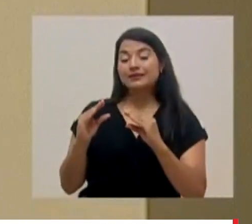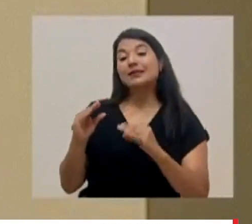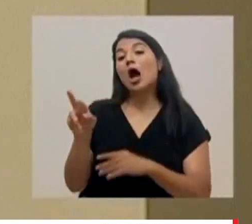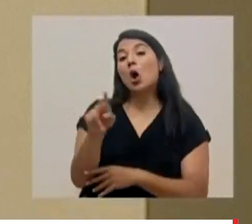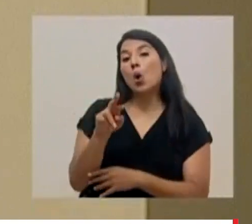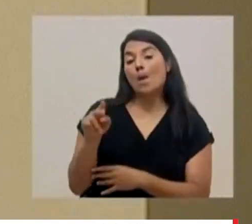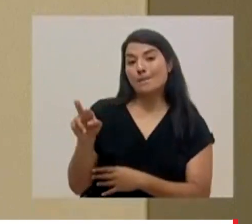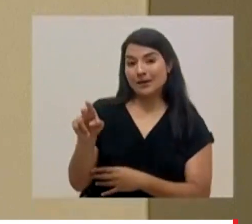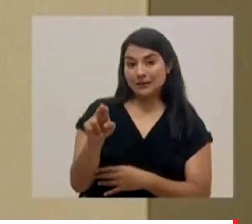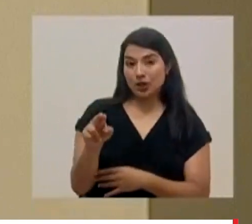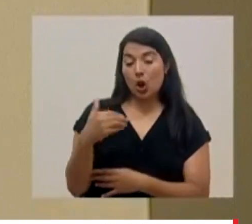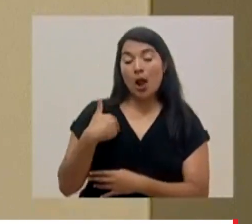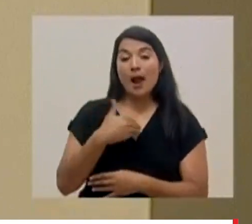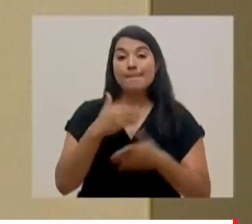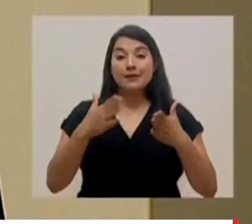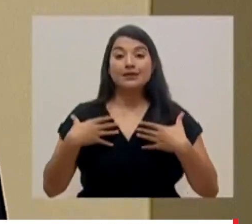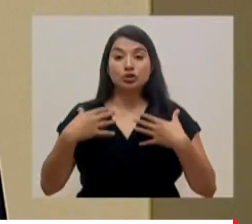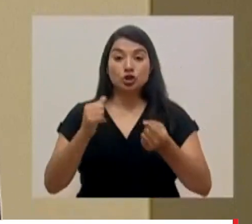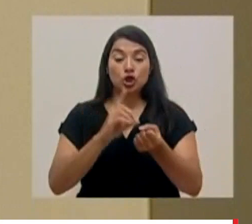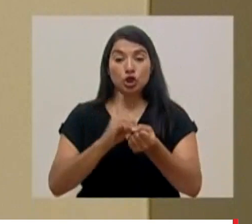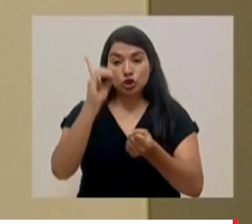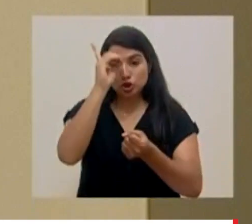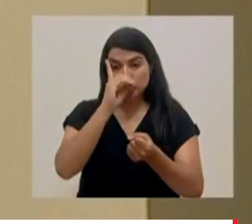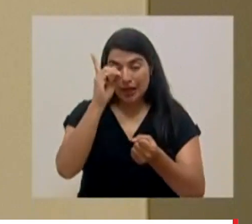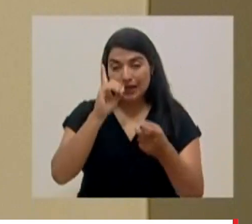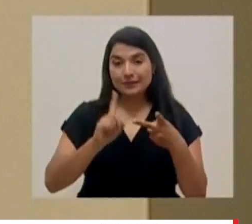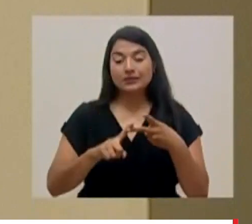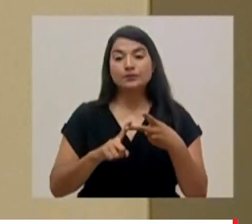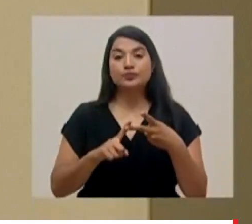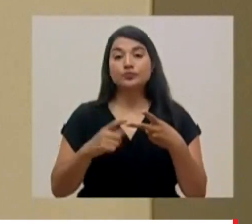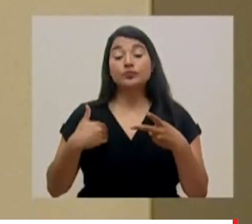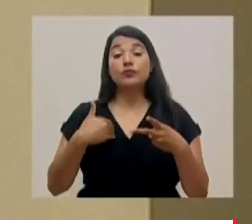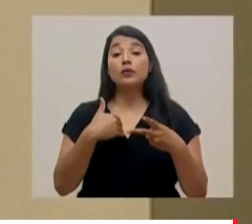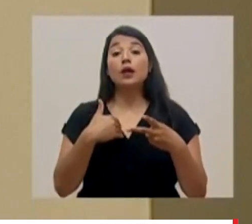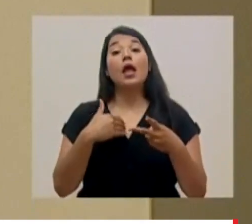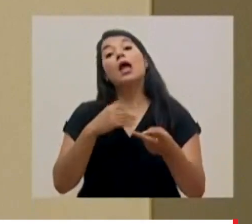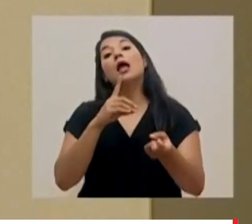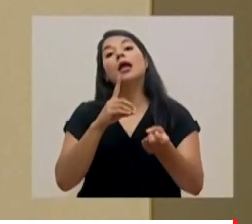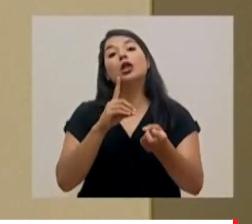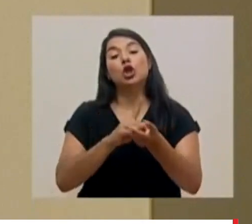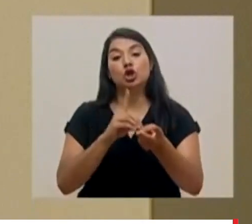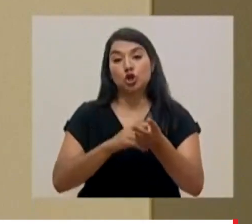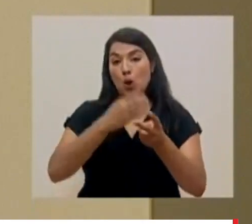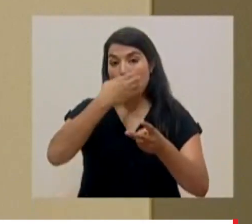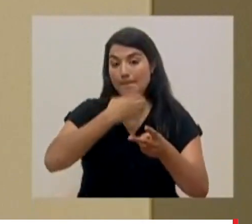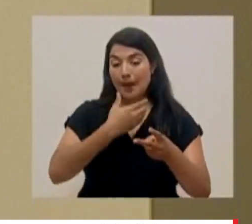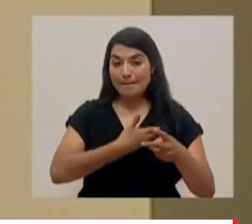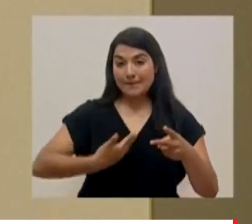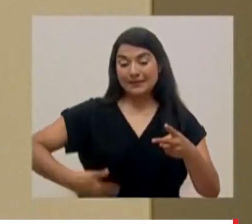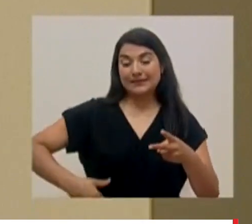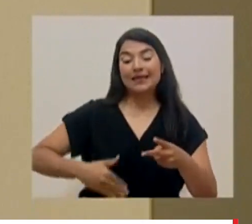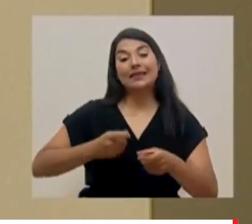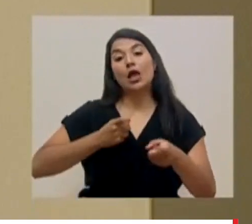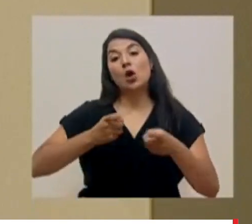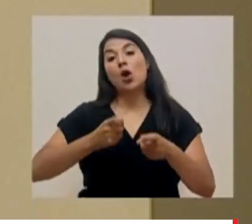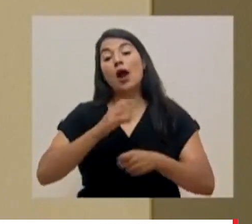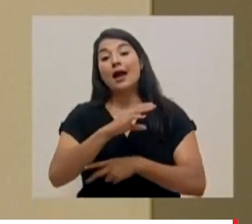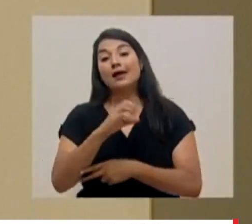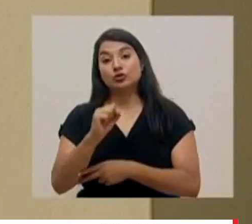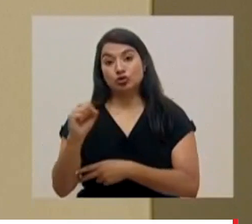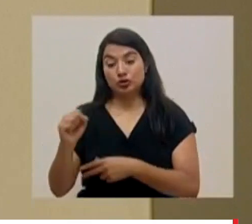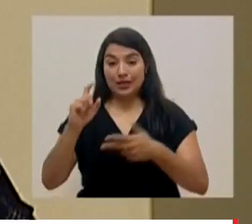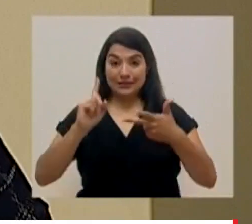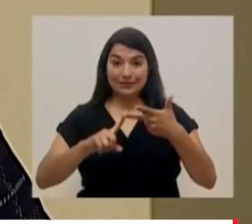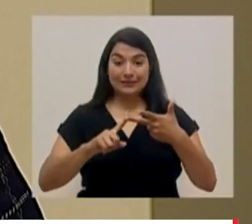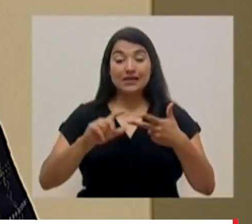mis compañeros, el ministro de Salud, don Daniel Salas, a don Román Macaya, presidente ejecutivo de la Caja Costarricense de Seguro